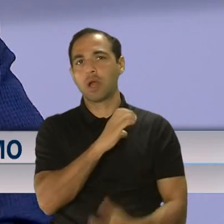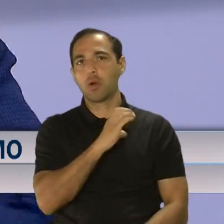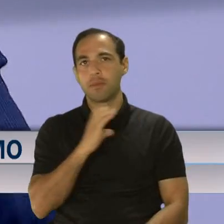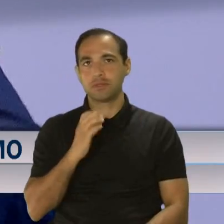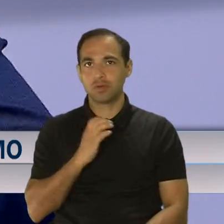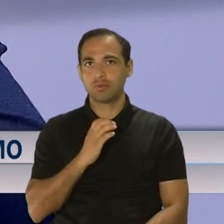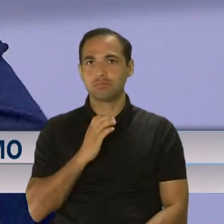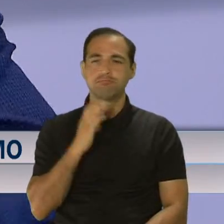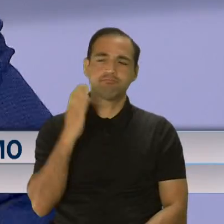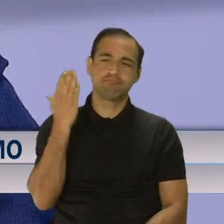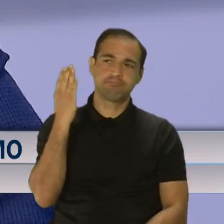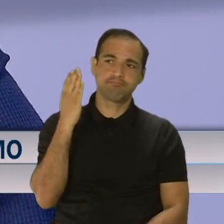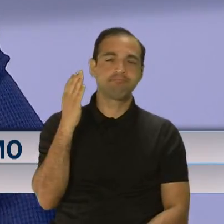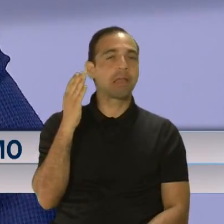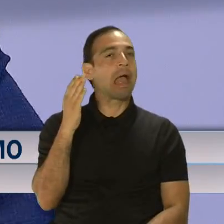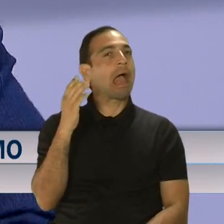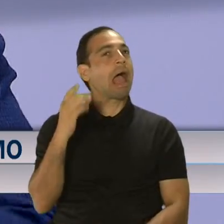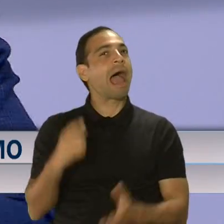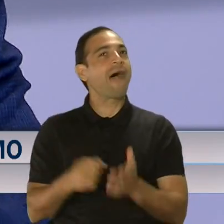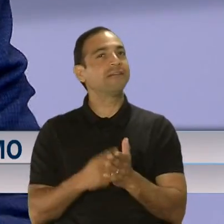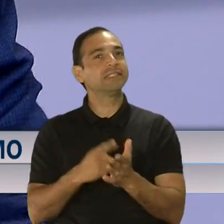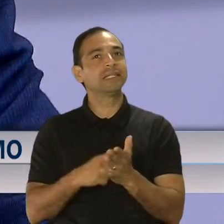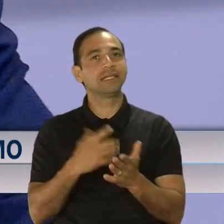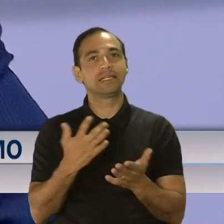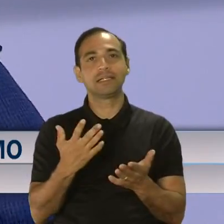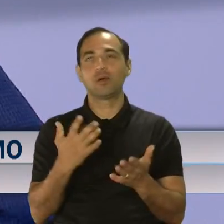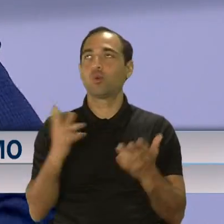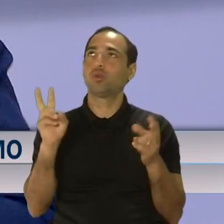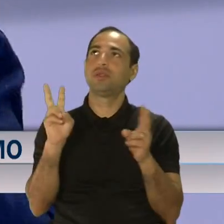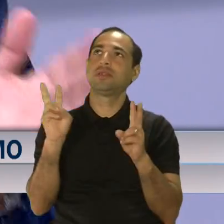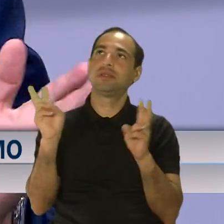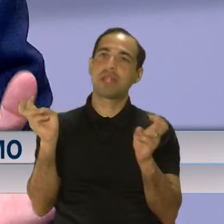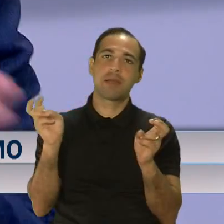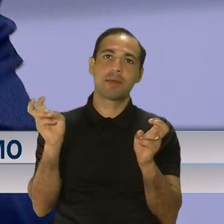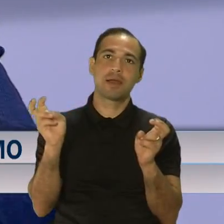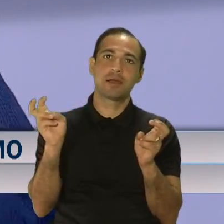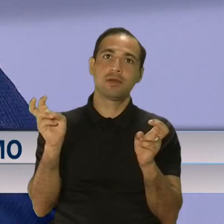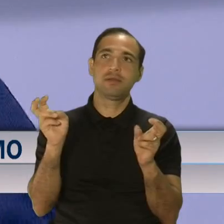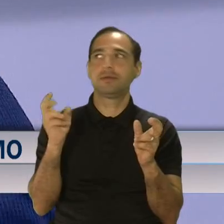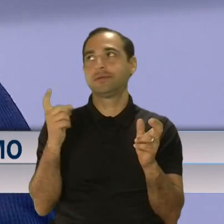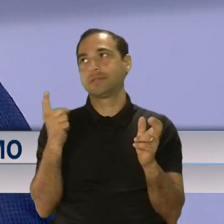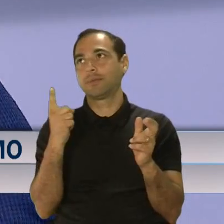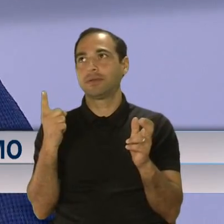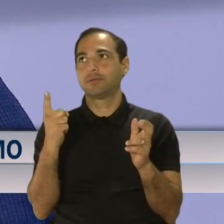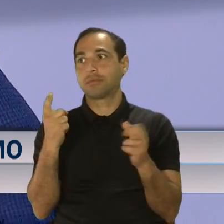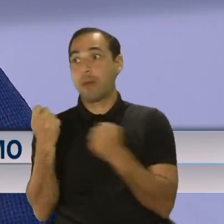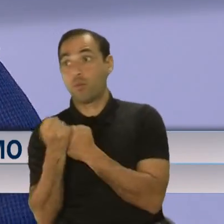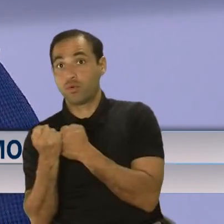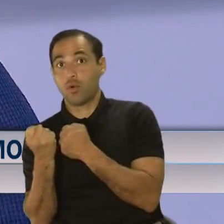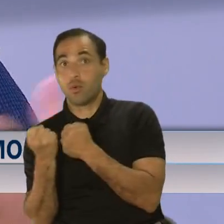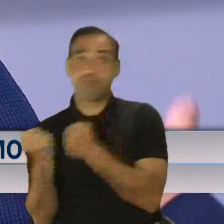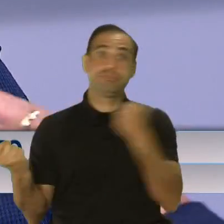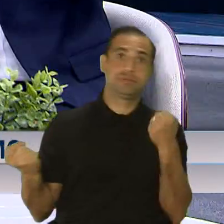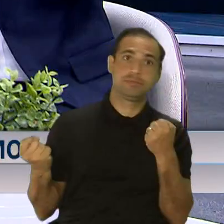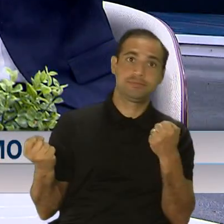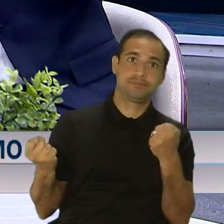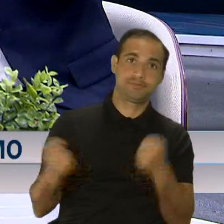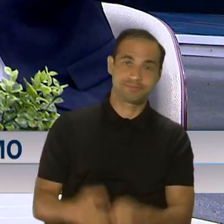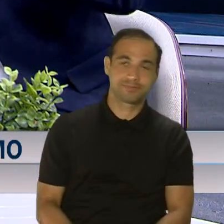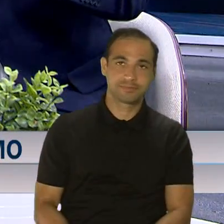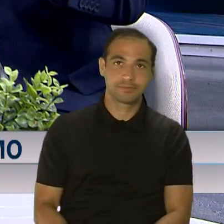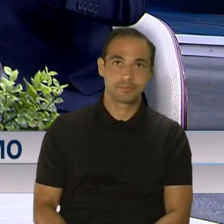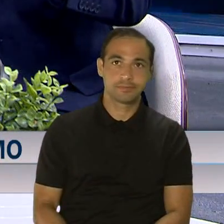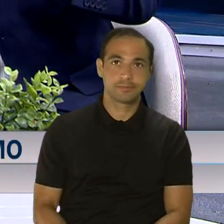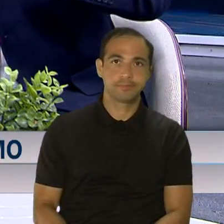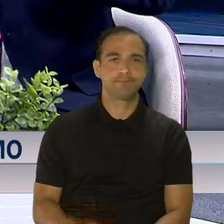que siempre la dinámica de todo. Y esto es un tema que siempre usted está a favor o está en contra, siempre es un tema bastante controversial. Pero entonces, antes de hablar